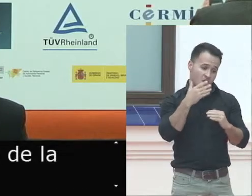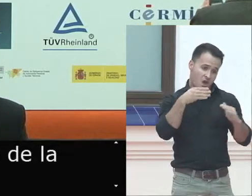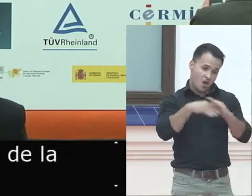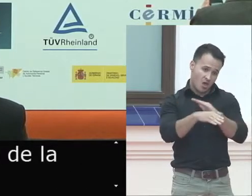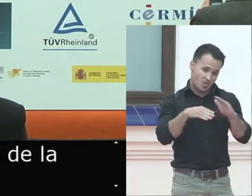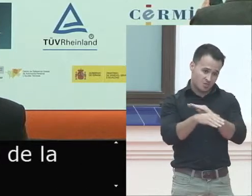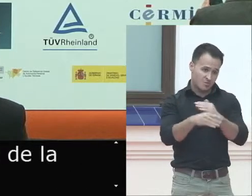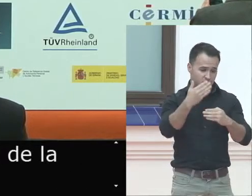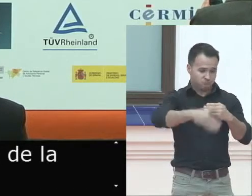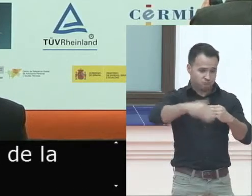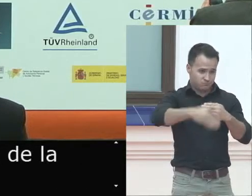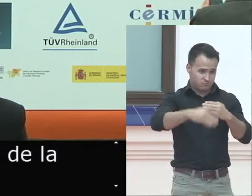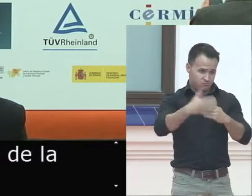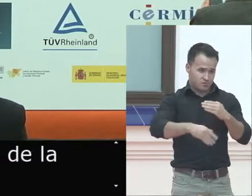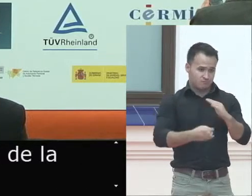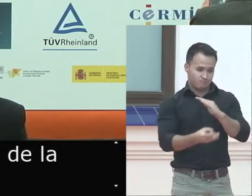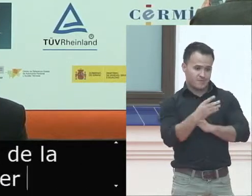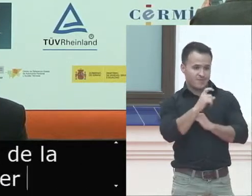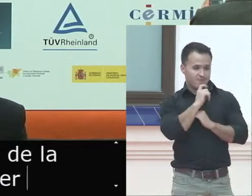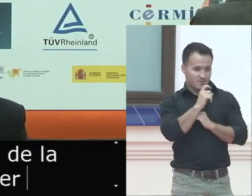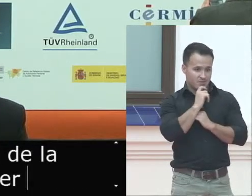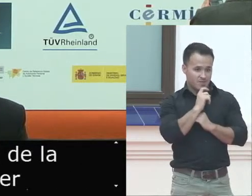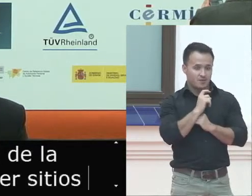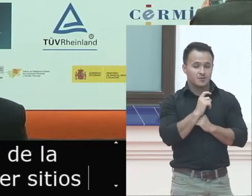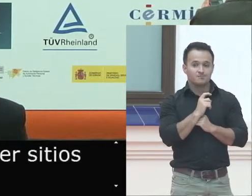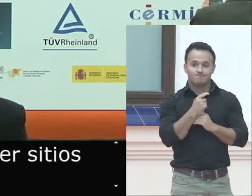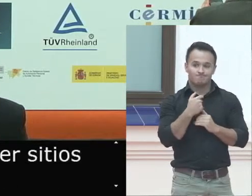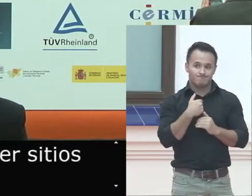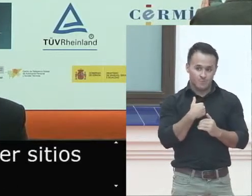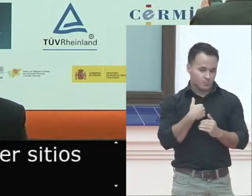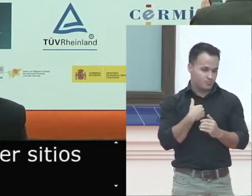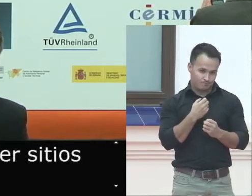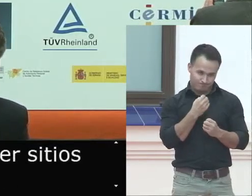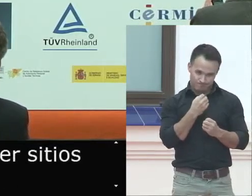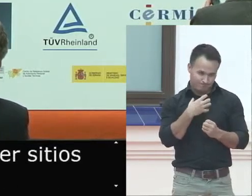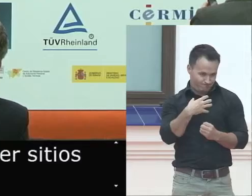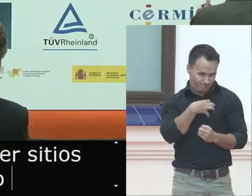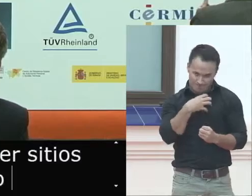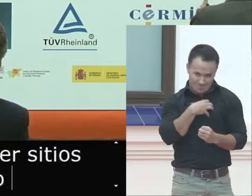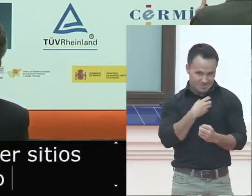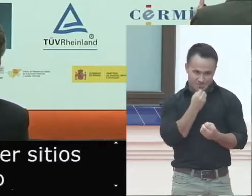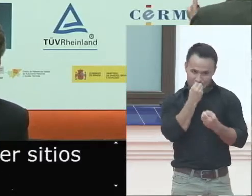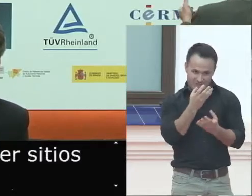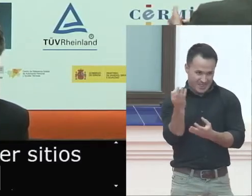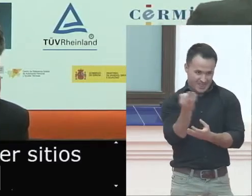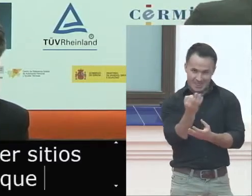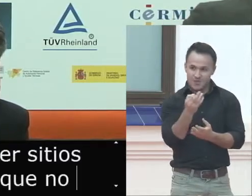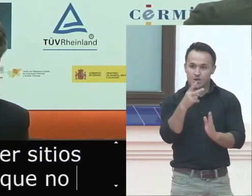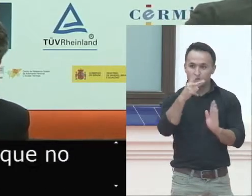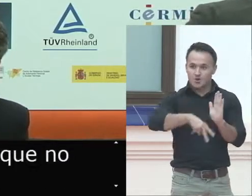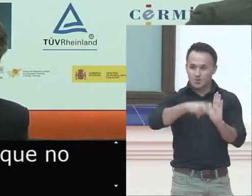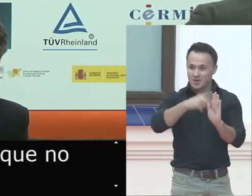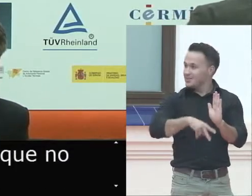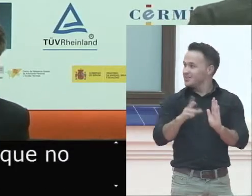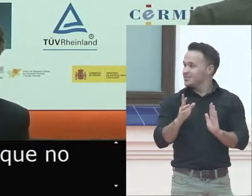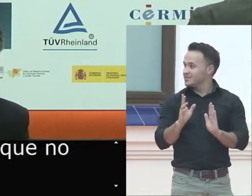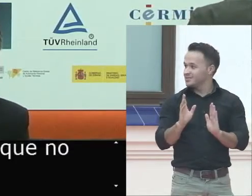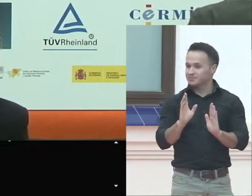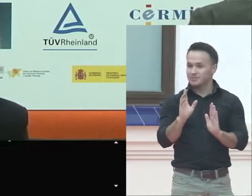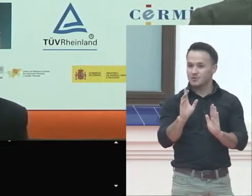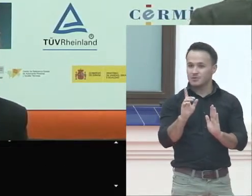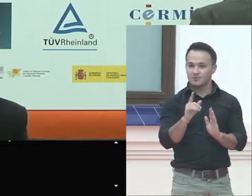eran difíciles. Es que eso no puedo con ello. Bueno, primero, sobre el tiempo de la norma tardó mucho en